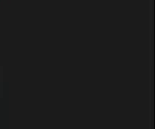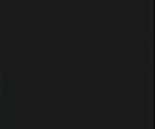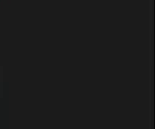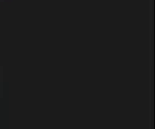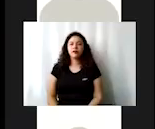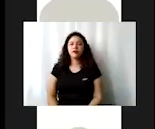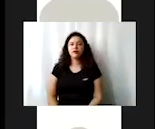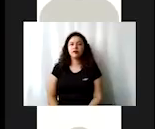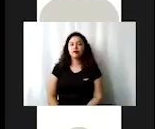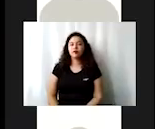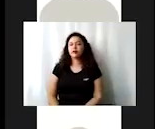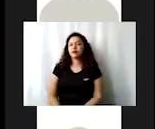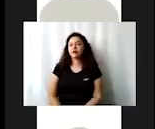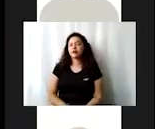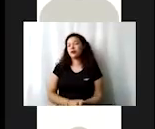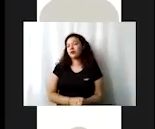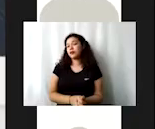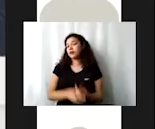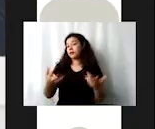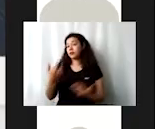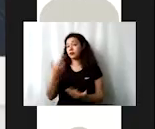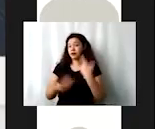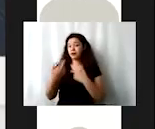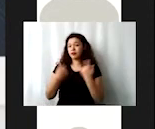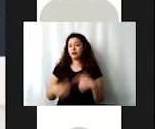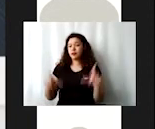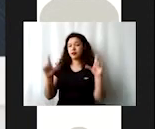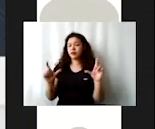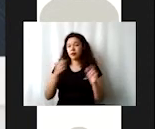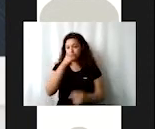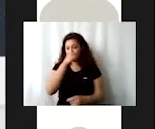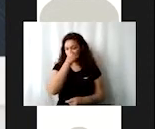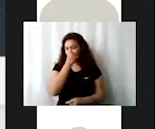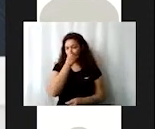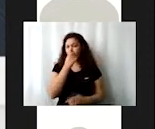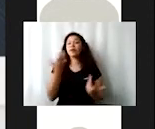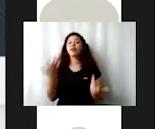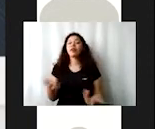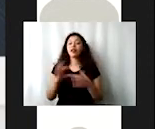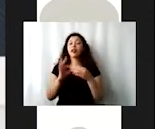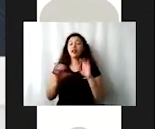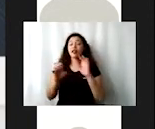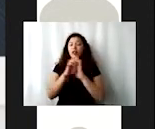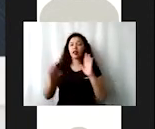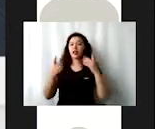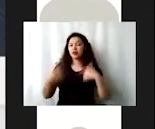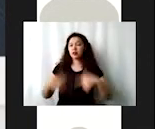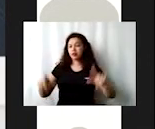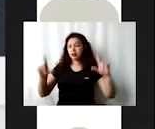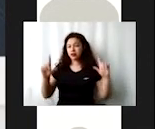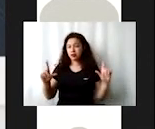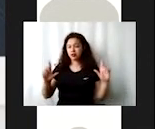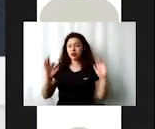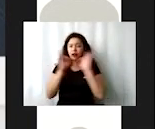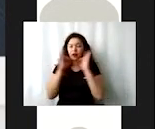Aquí entonces regreso a esta en la que estábamos, y ya descrito o mostrado este ejemplo de